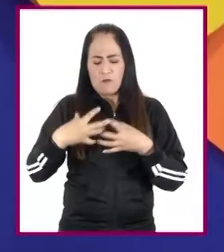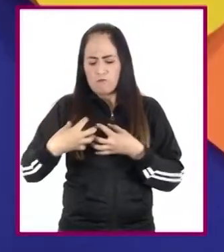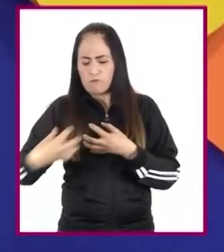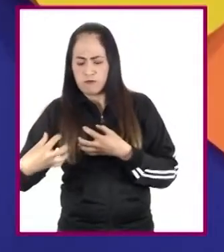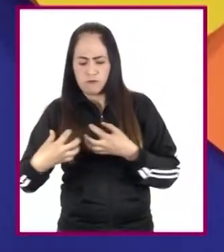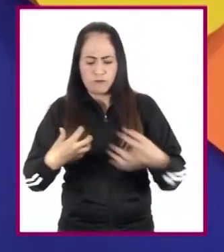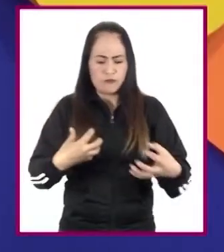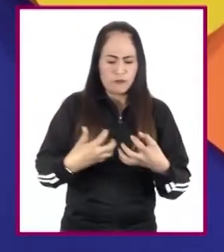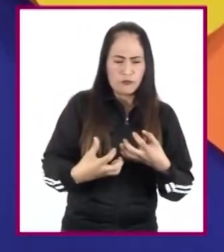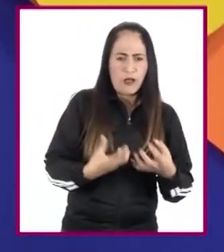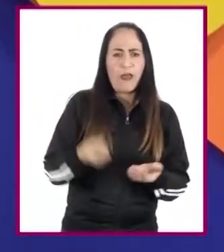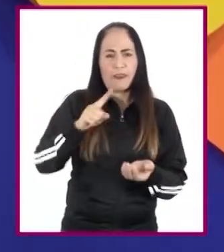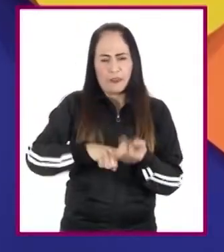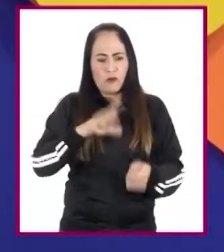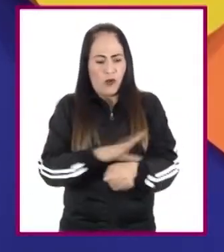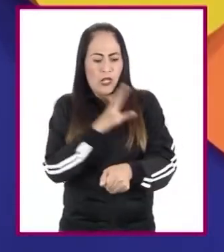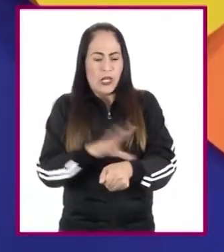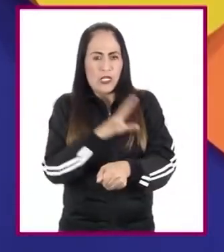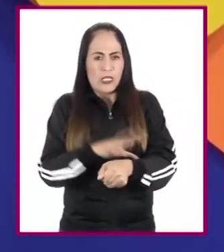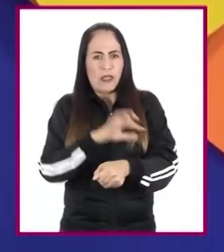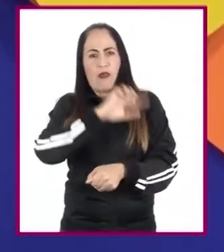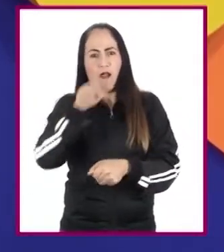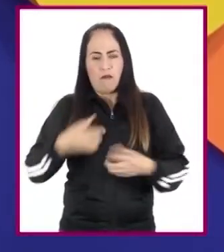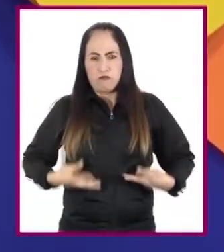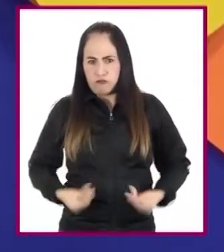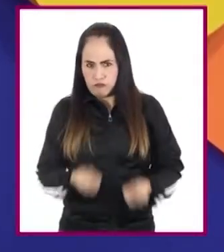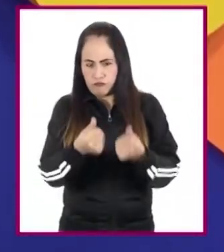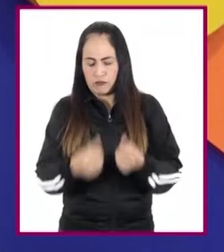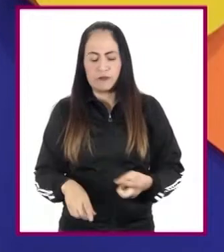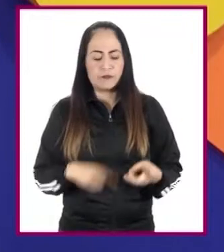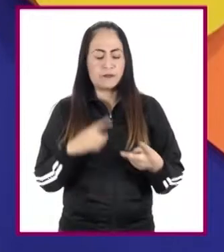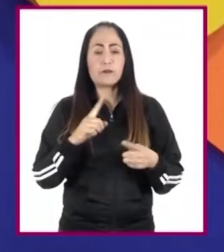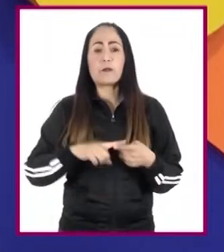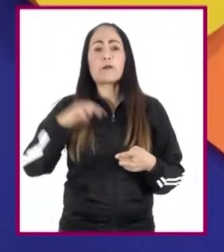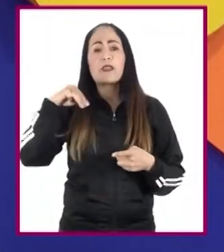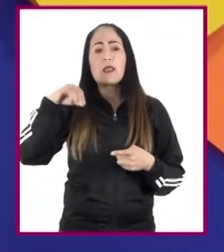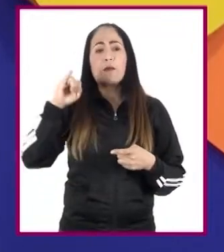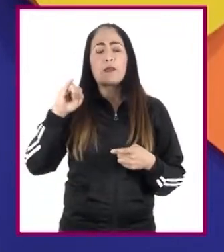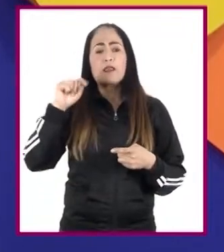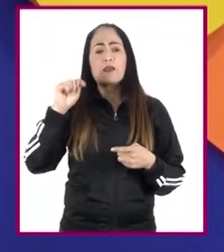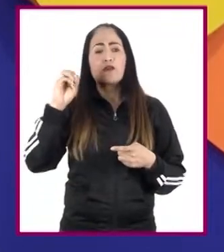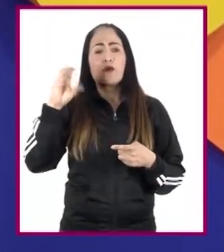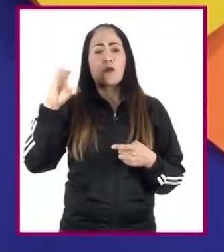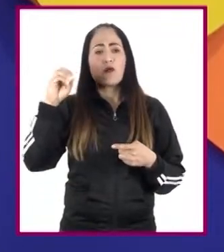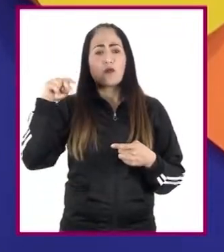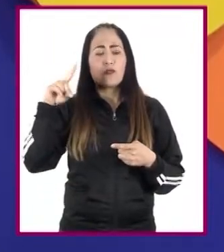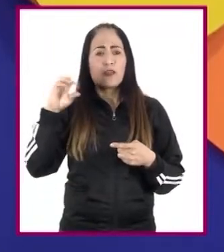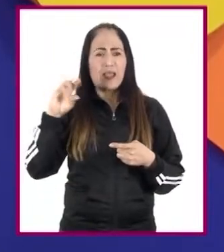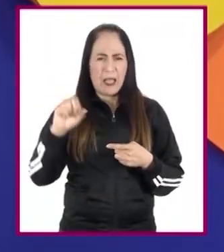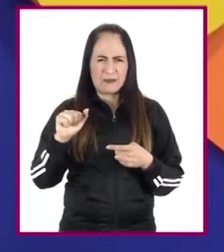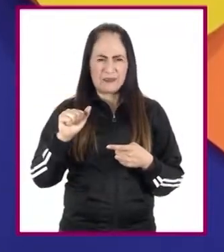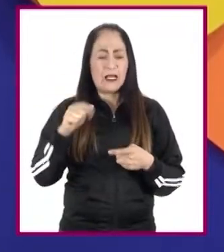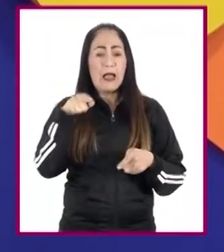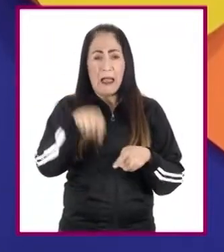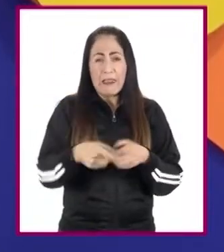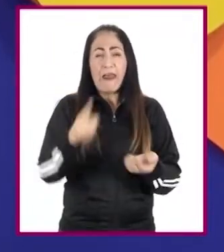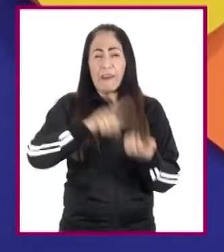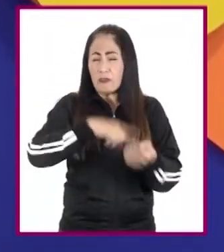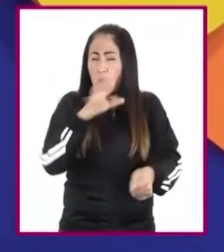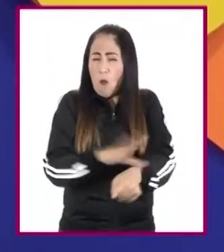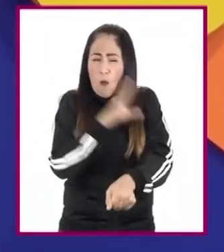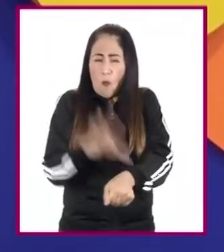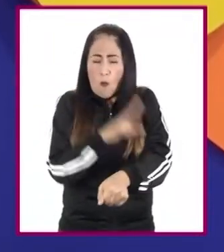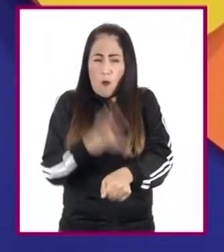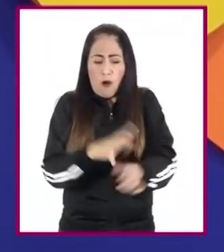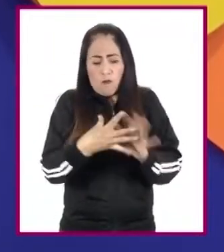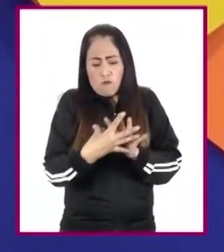contenía. La mitocondria es un organelo muy importante. Es nuestra planta de poder, ya que provee de energía a la célula,